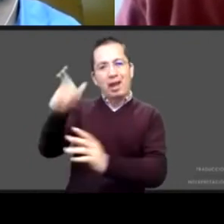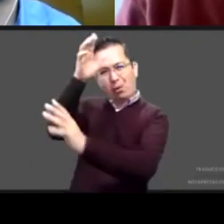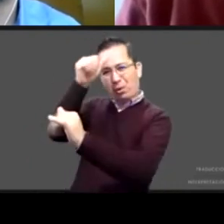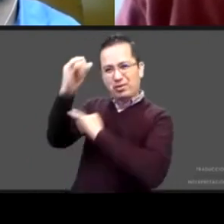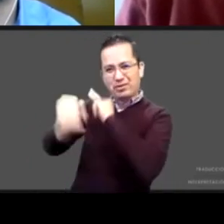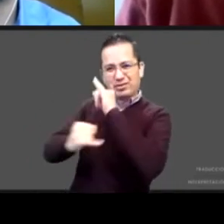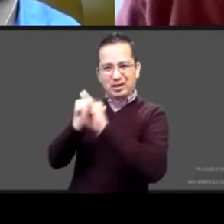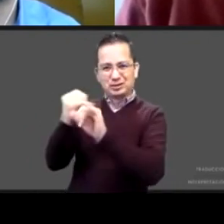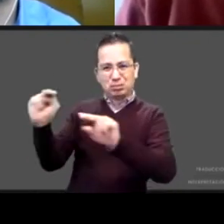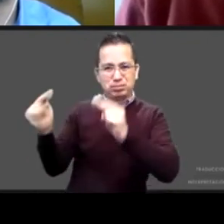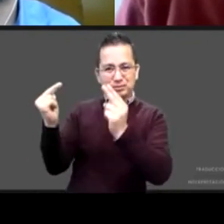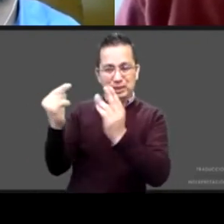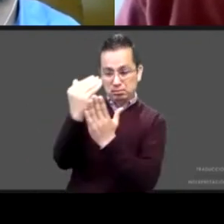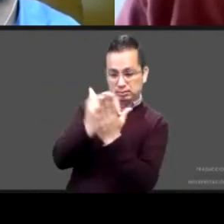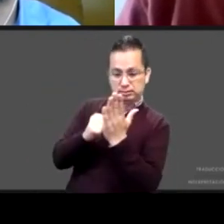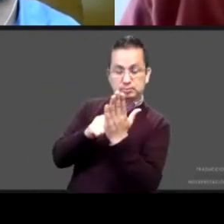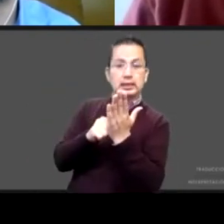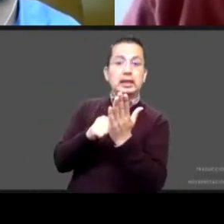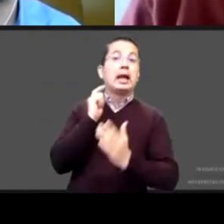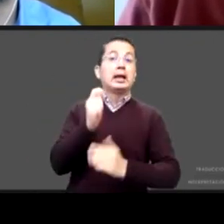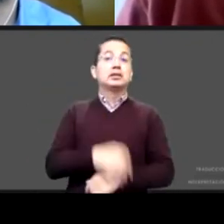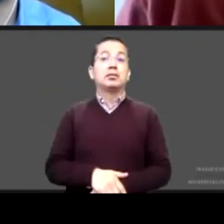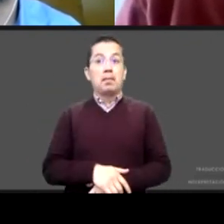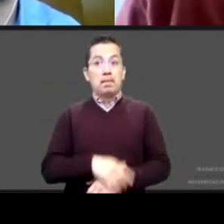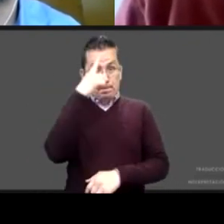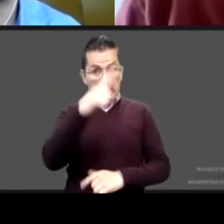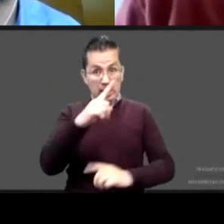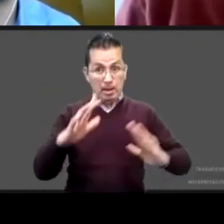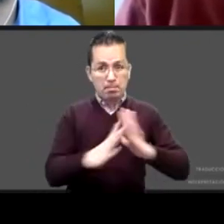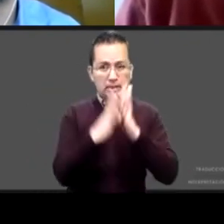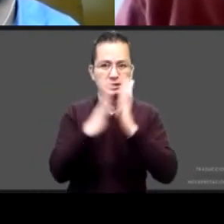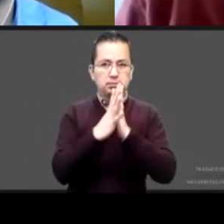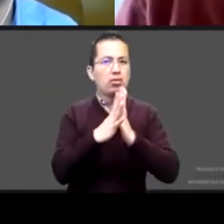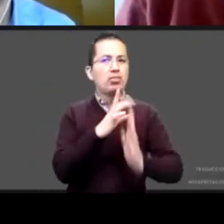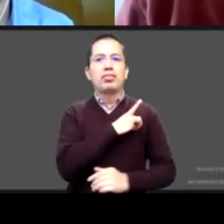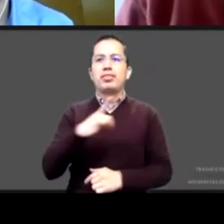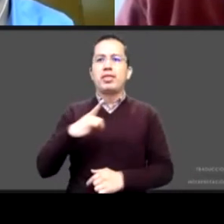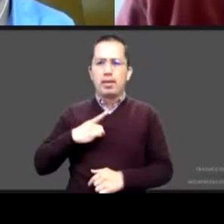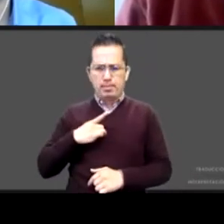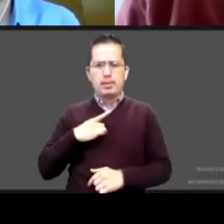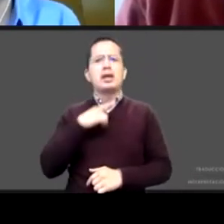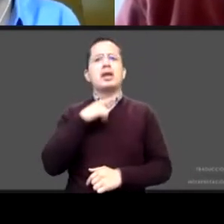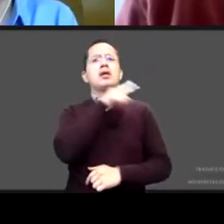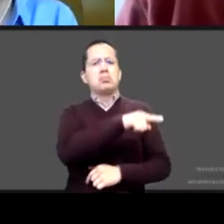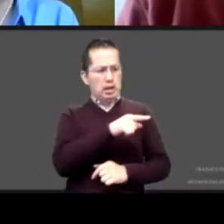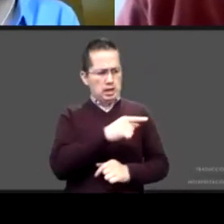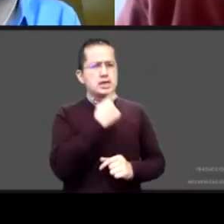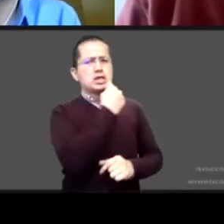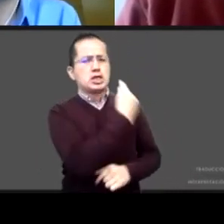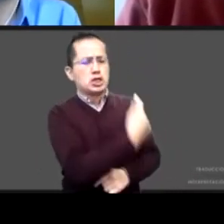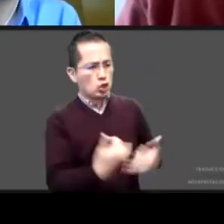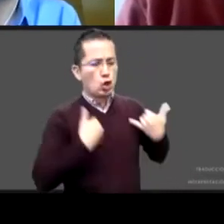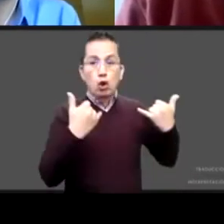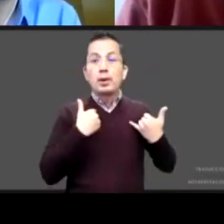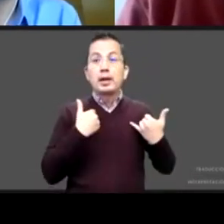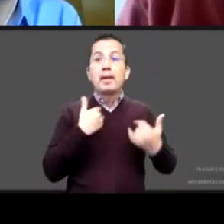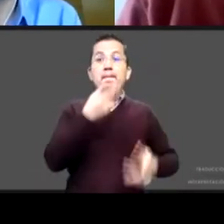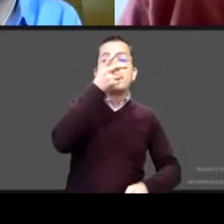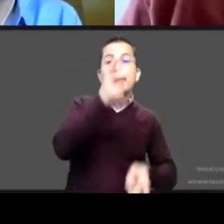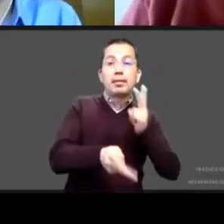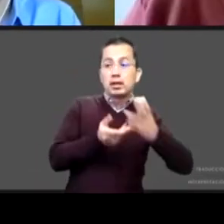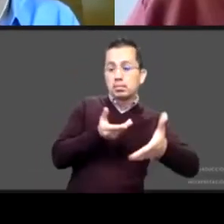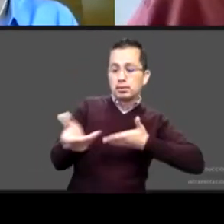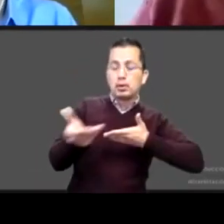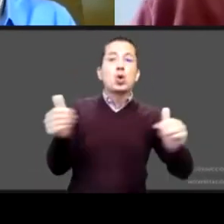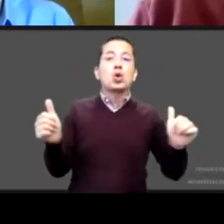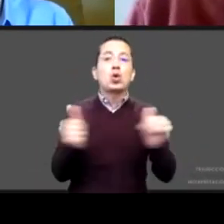intergeneracional. Ese diálogo intergeneracional debe incluir, en todos los casos, información,